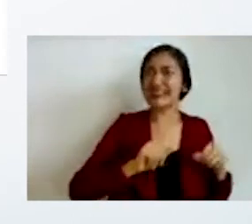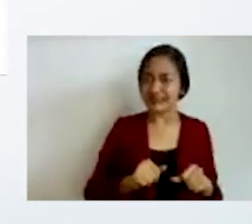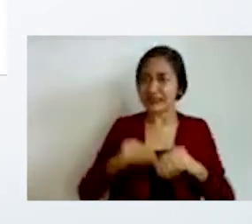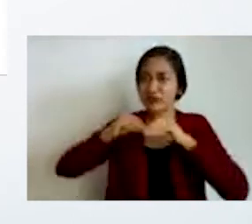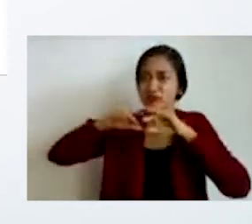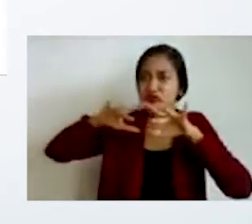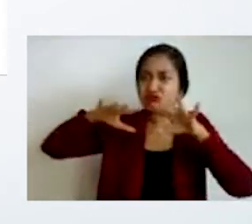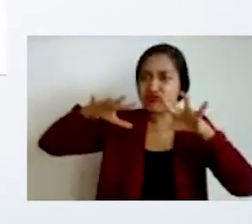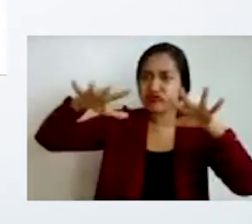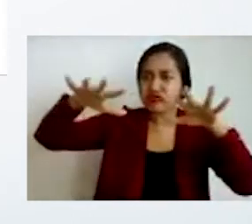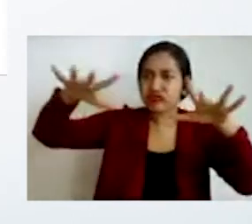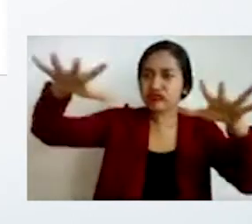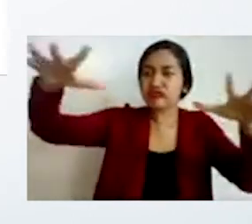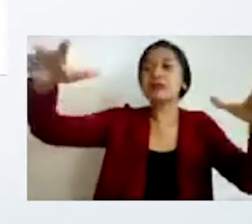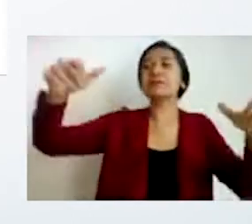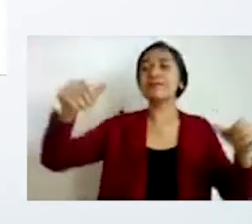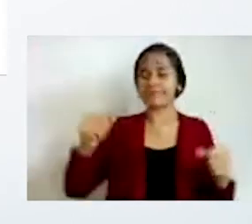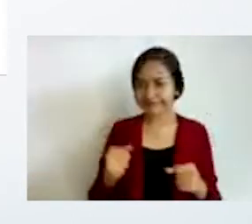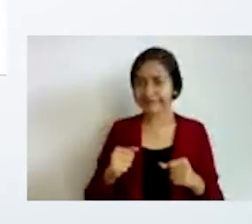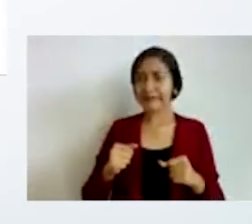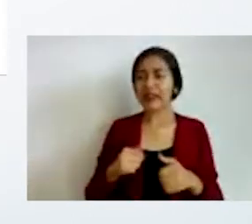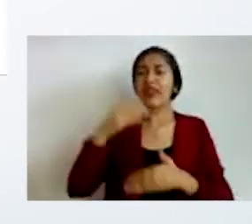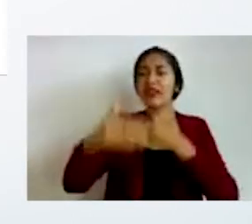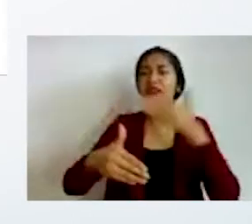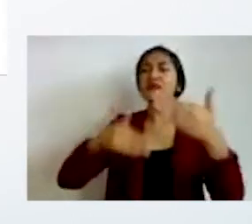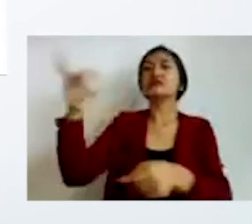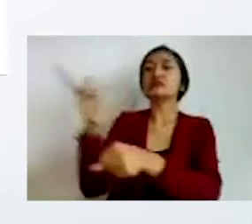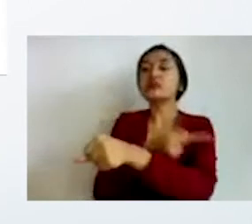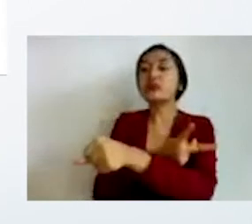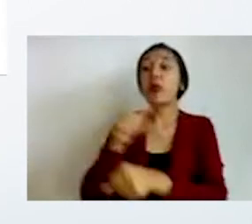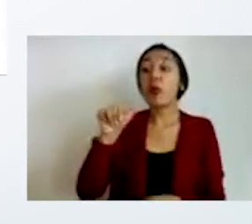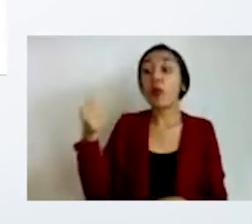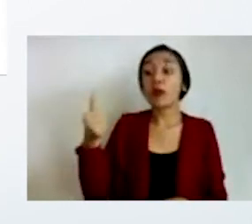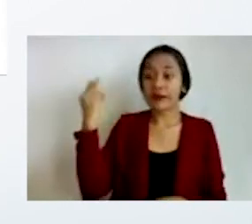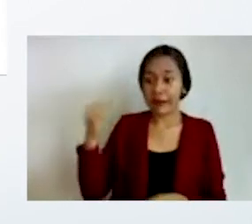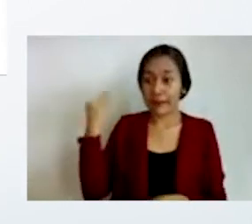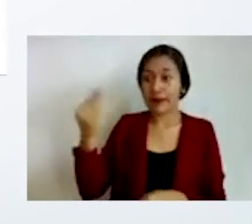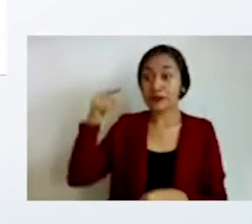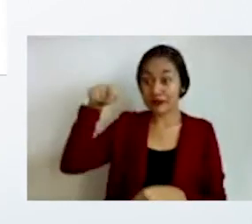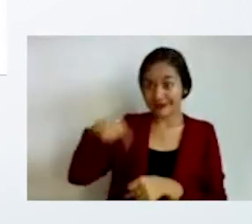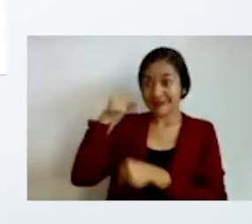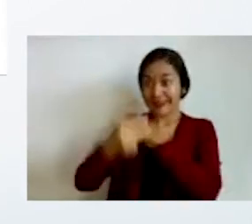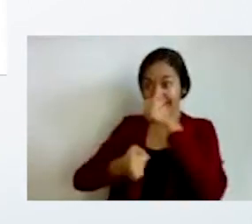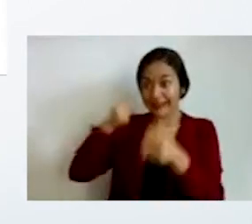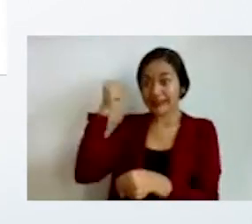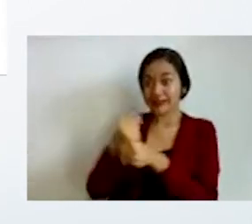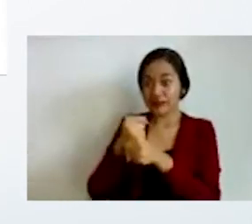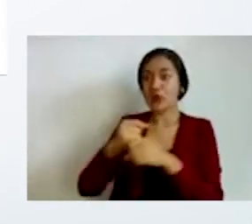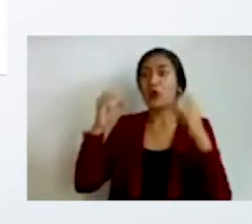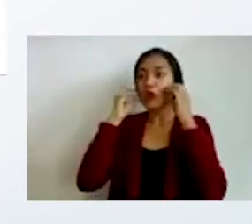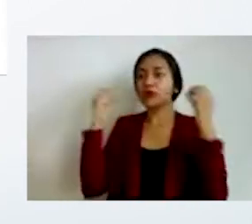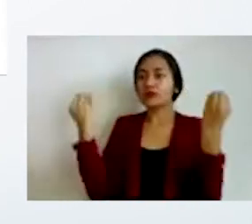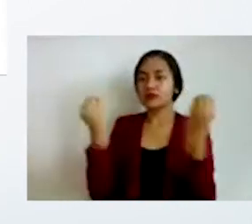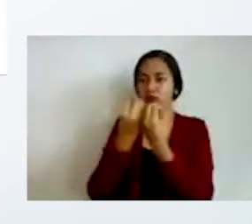decía yo que finalmente el 11 de marzo de este año, la Organización Mundial de la Salud, que